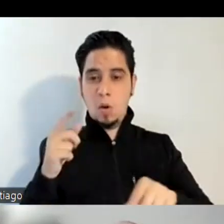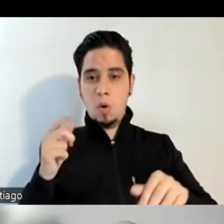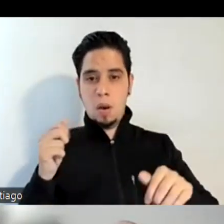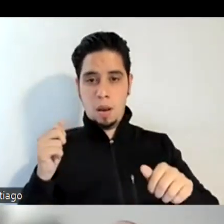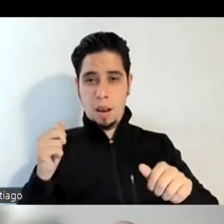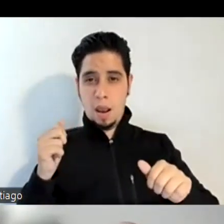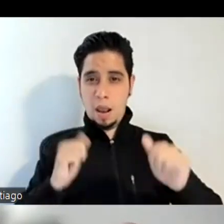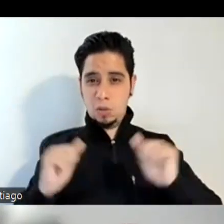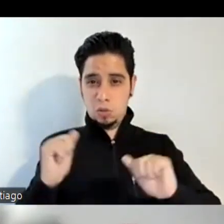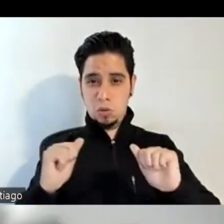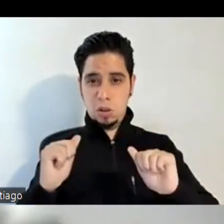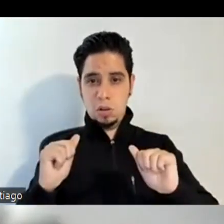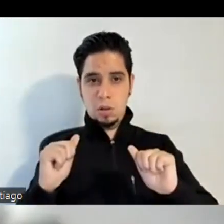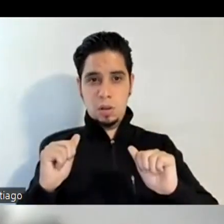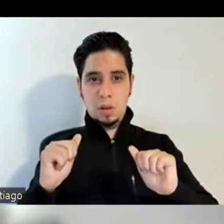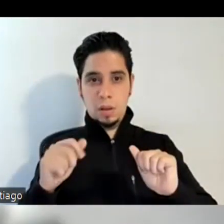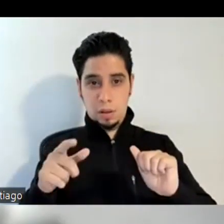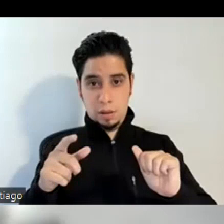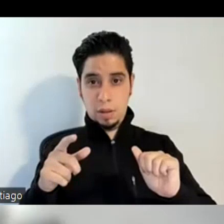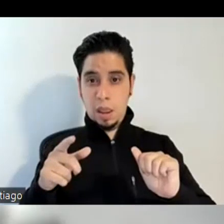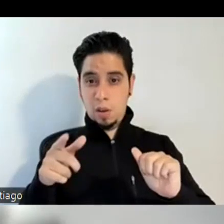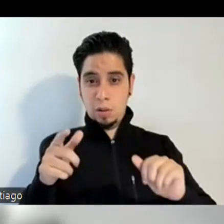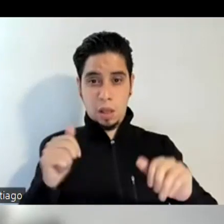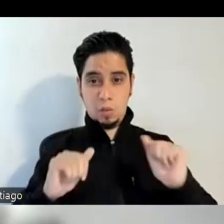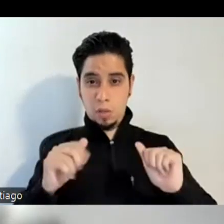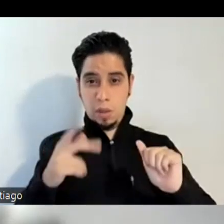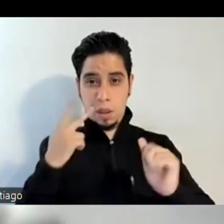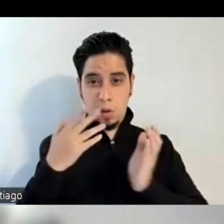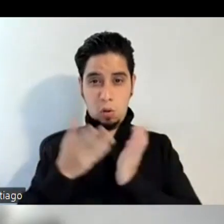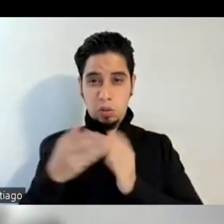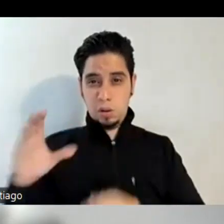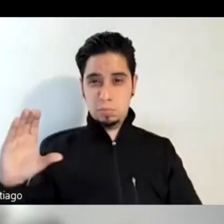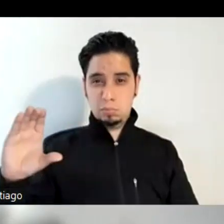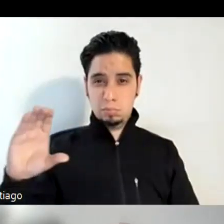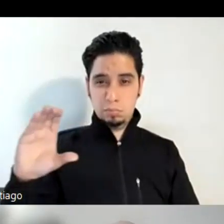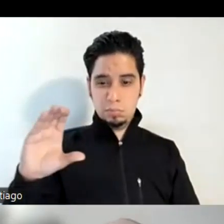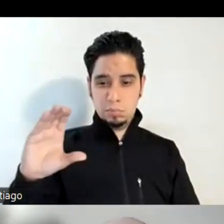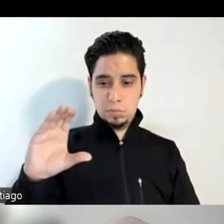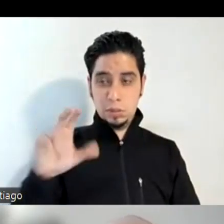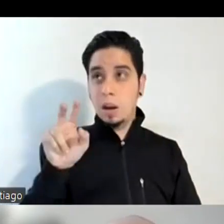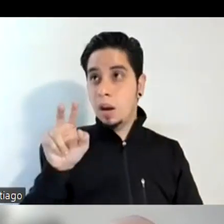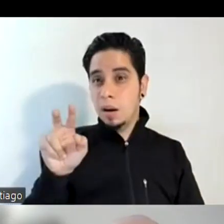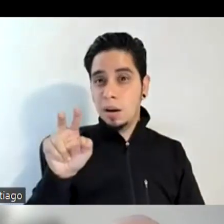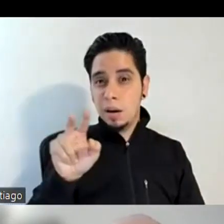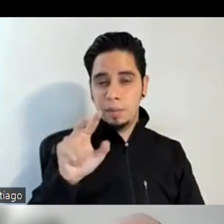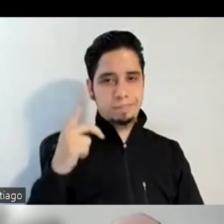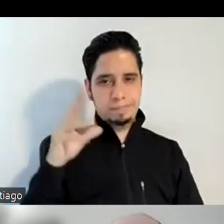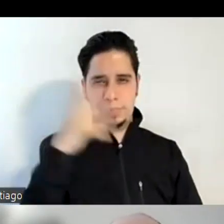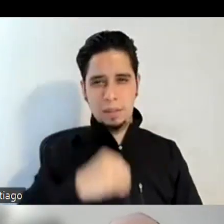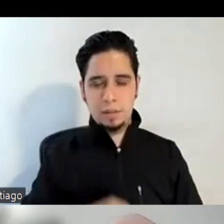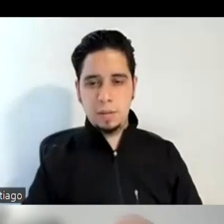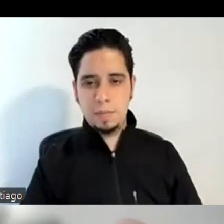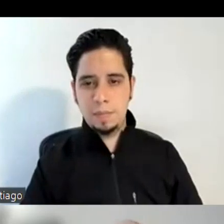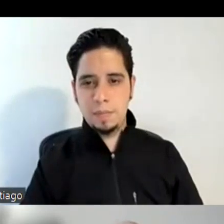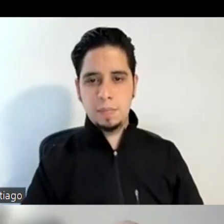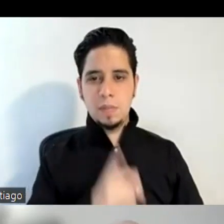repente se va el crucero y lo ven irse. ¡Ay, Dios mío! Es bello. Nos encanta. A nosotros nos encanta estar allí, ver los cruceros. Cuando suena la chicharra